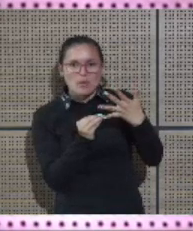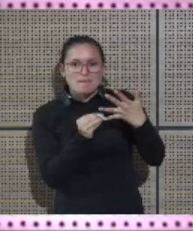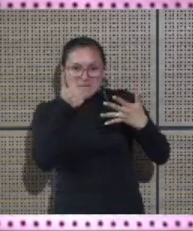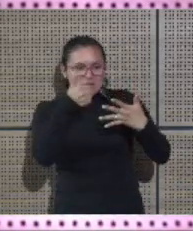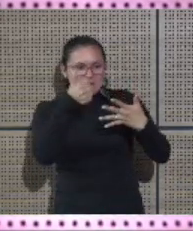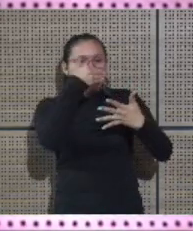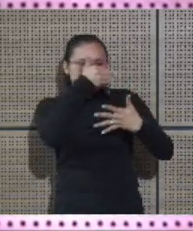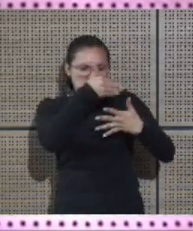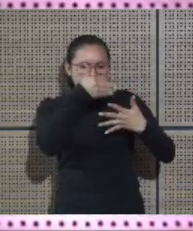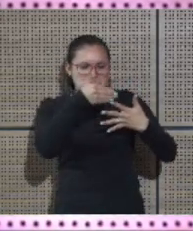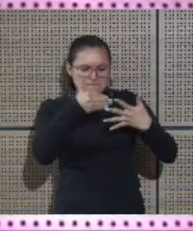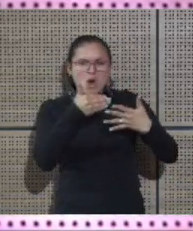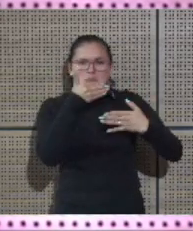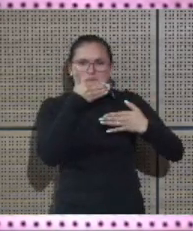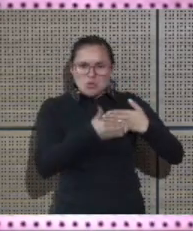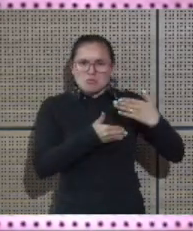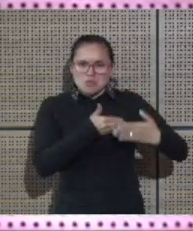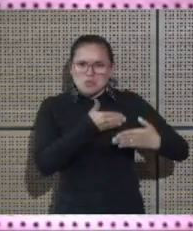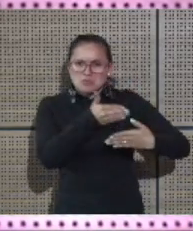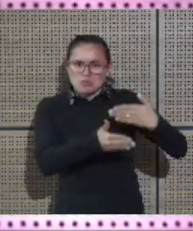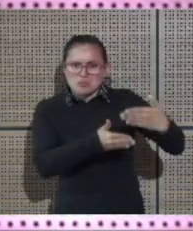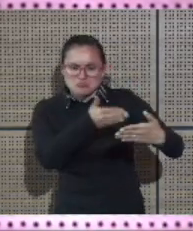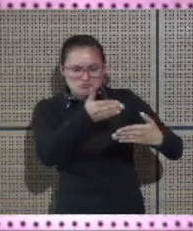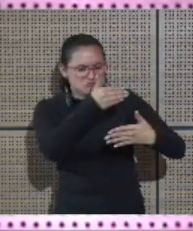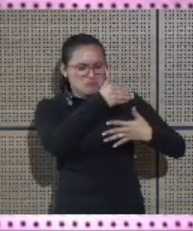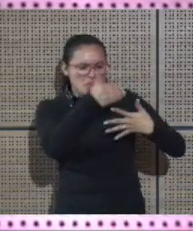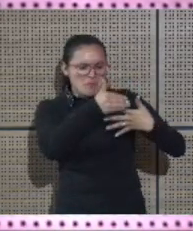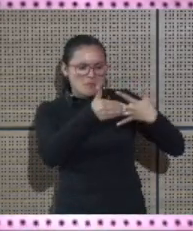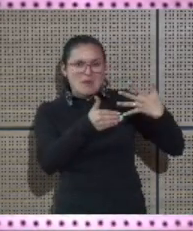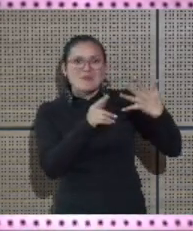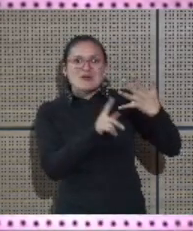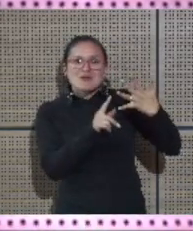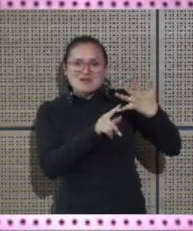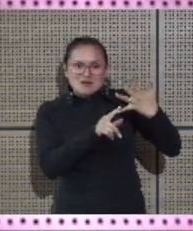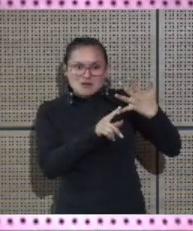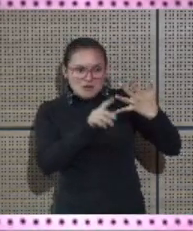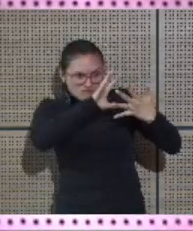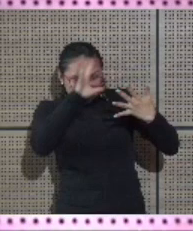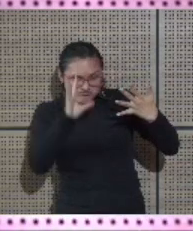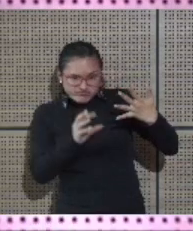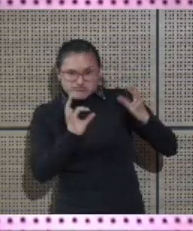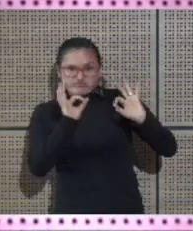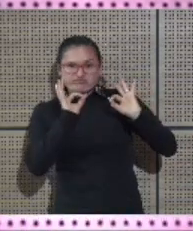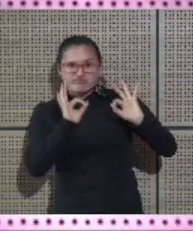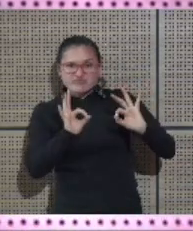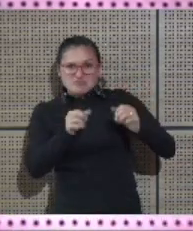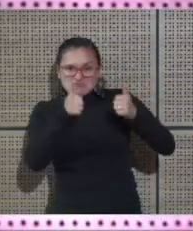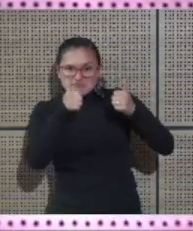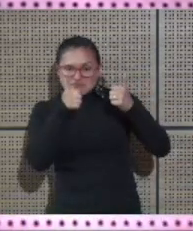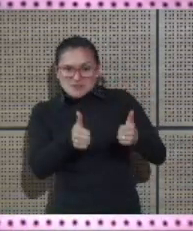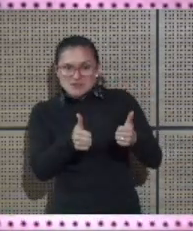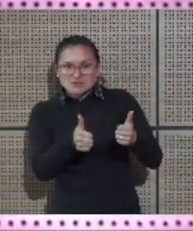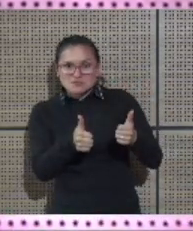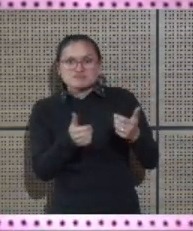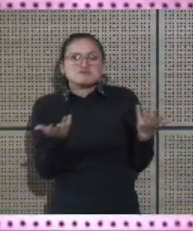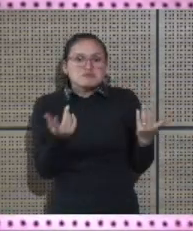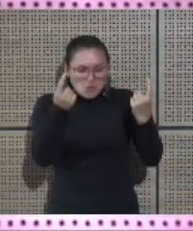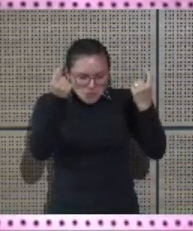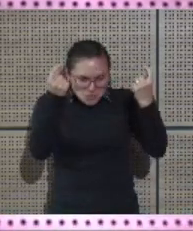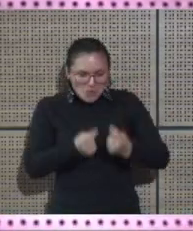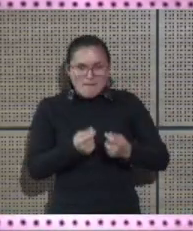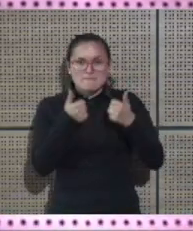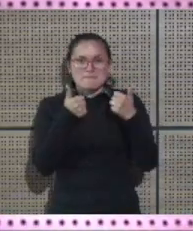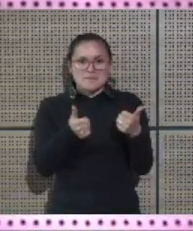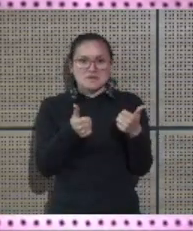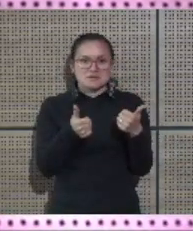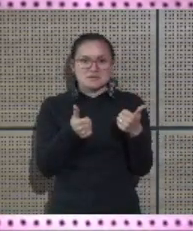que los procesos. Los procesos lo que hacen es asustar a los funcionarios, por eso aquí en Colombia a la Contraloría, a la Procuraduría y a la Fiscalía llaman las asustadurías.